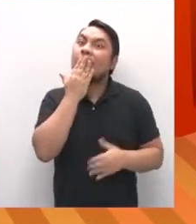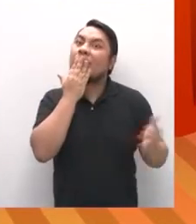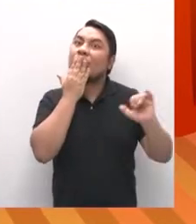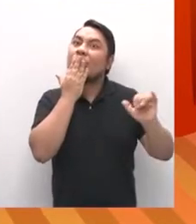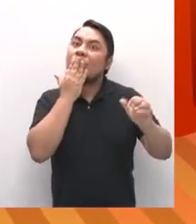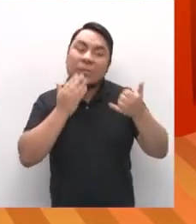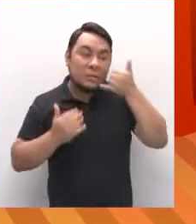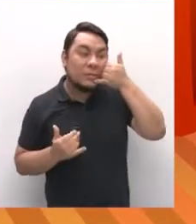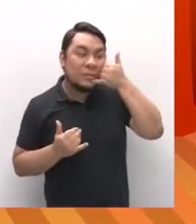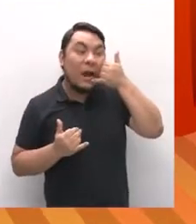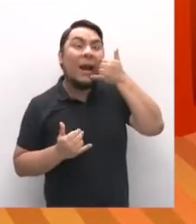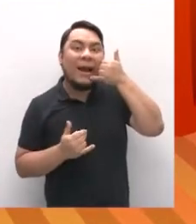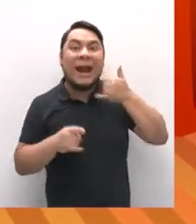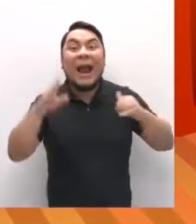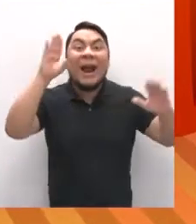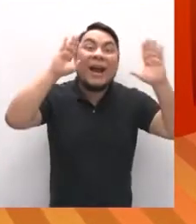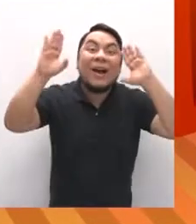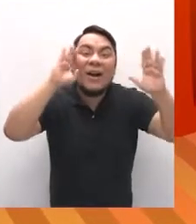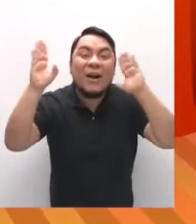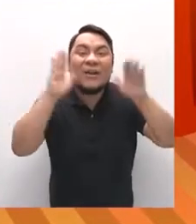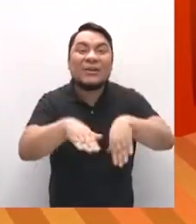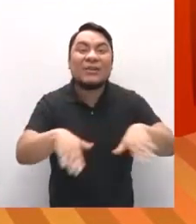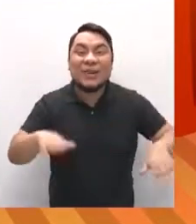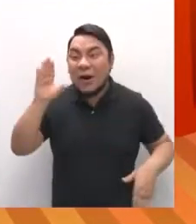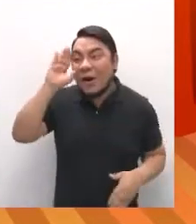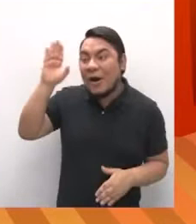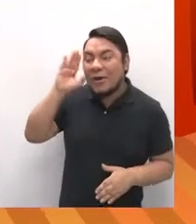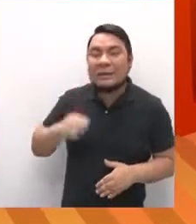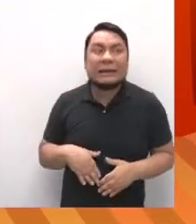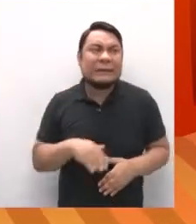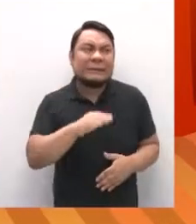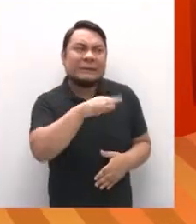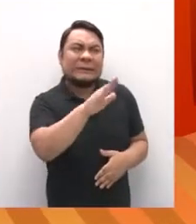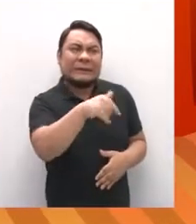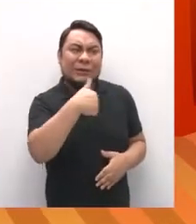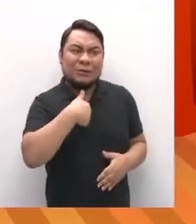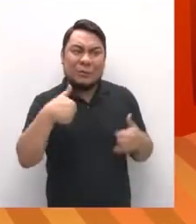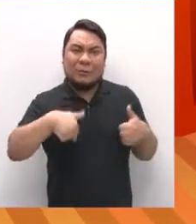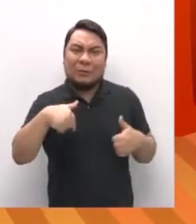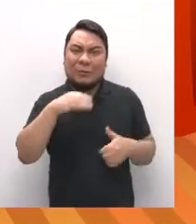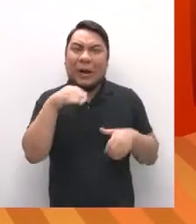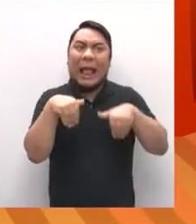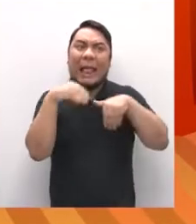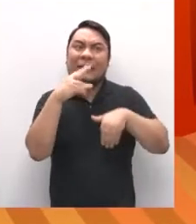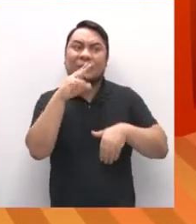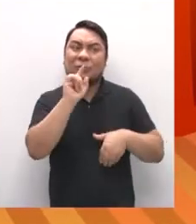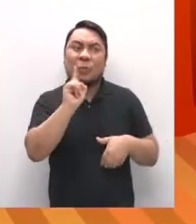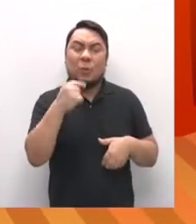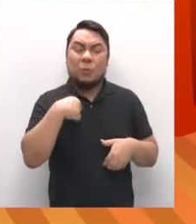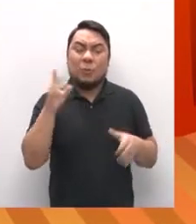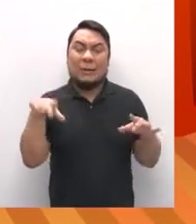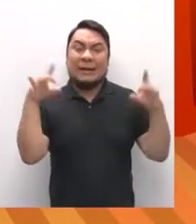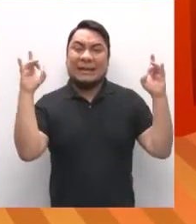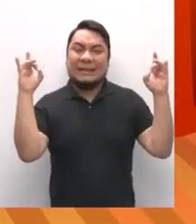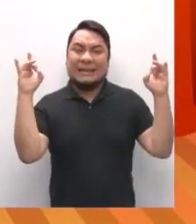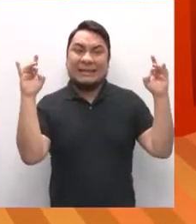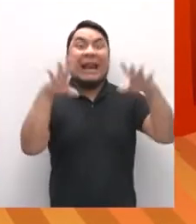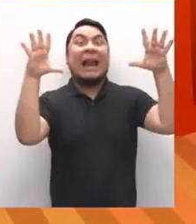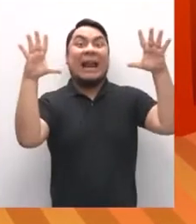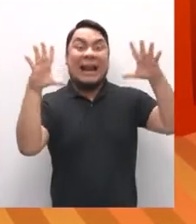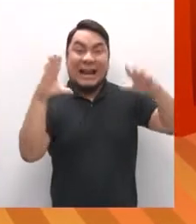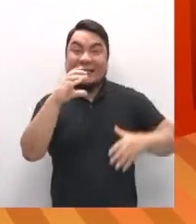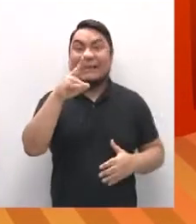Hola niñas y niños. Hola Chancay. En estos momentos no soy Chancay. Soy el gran Chancay